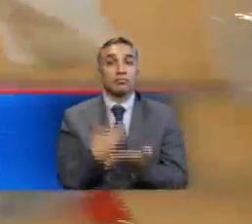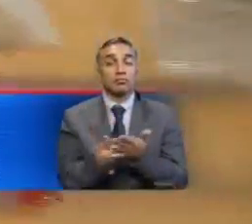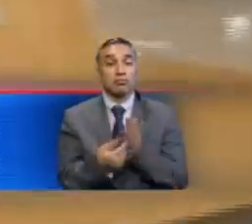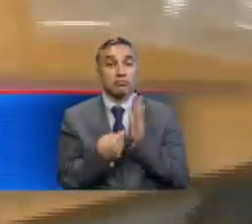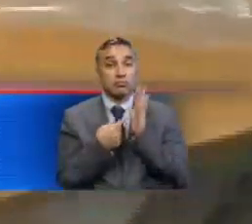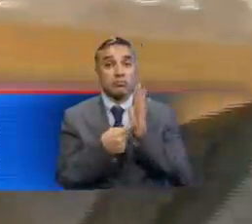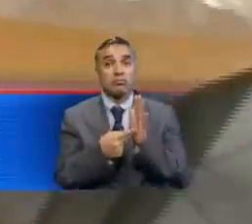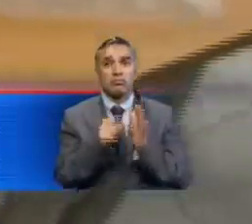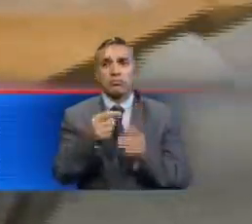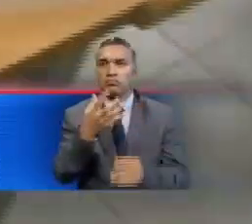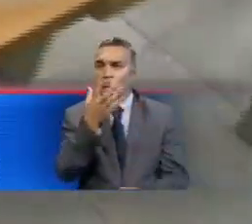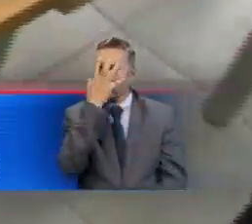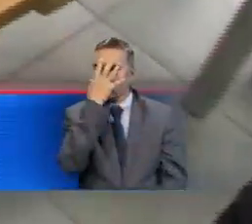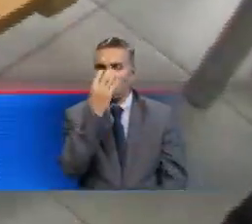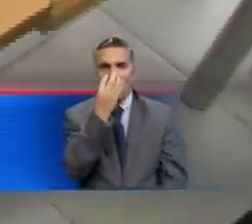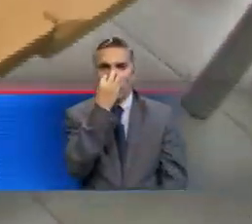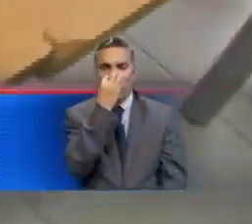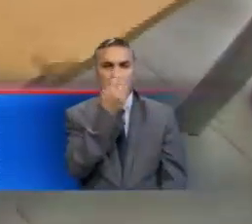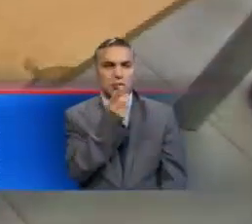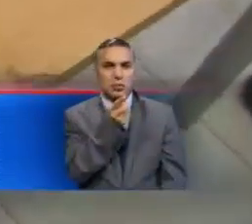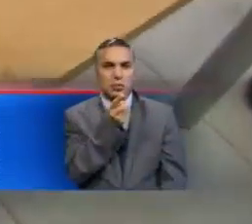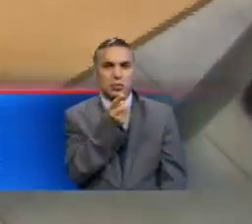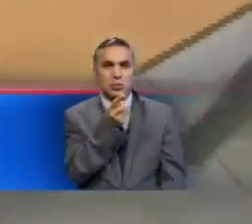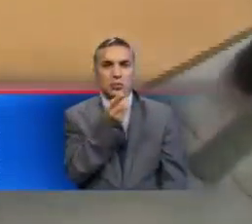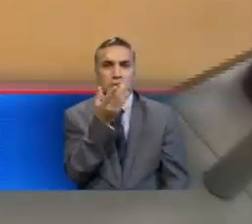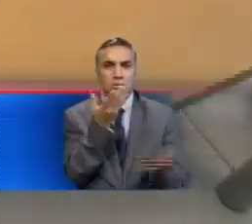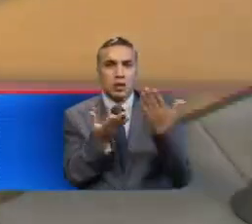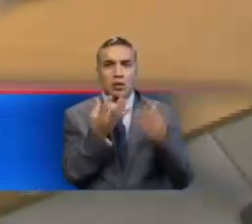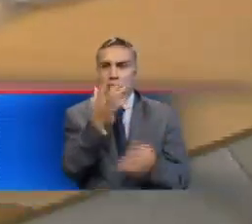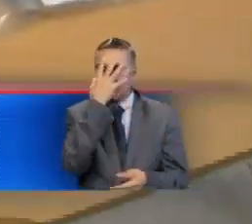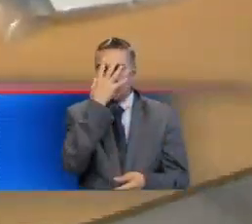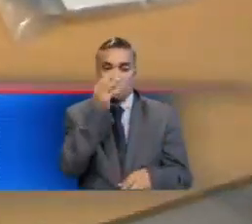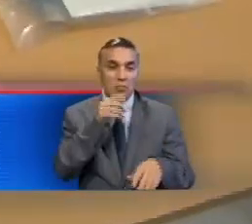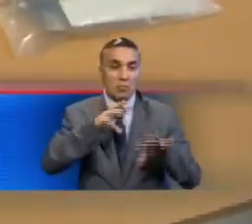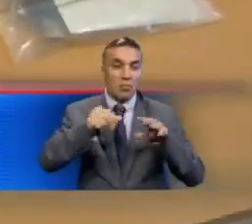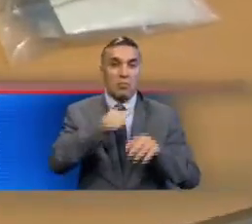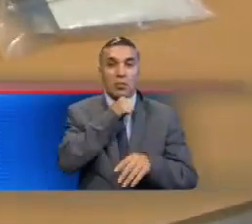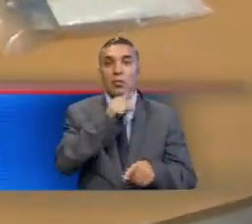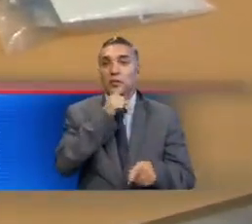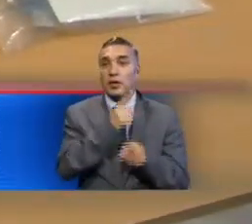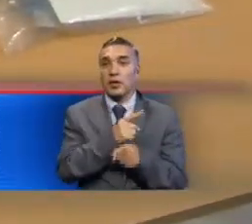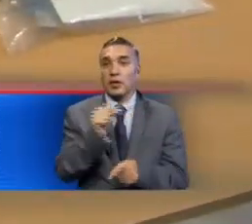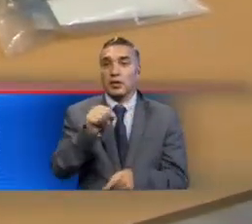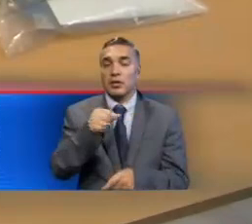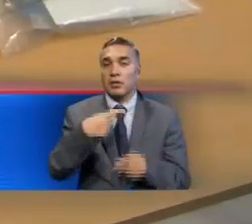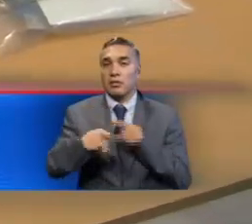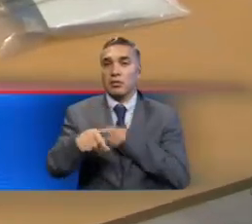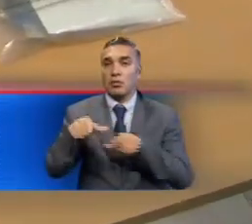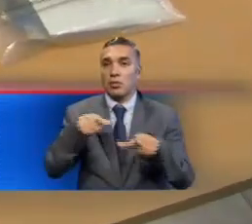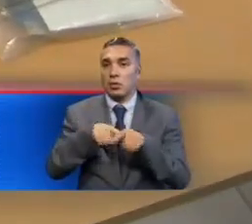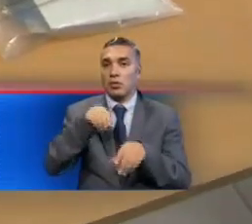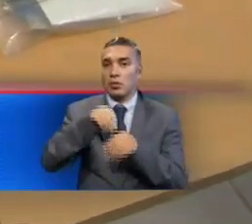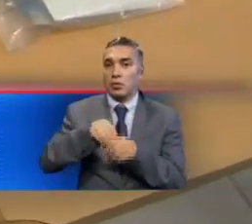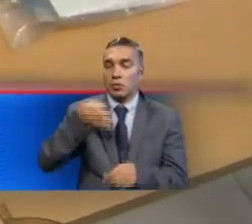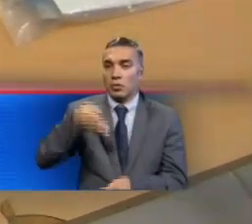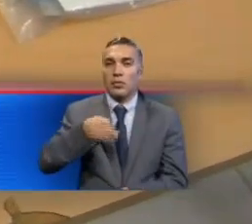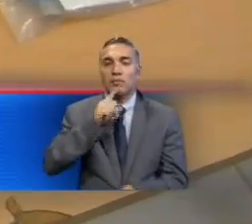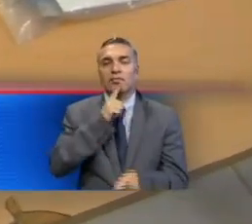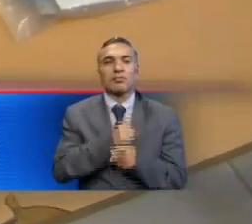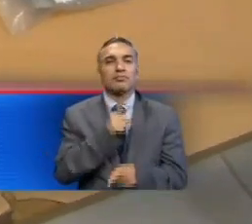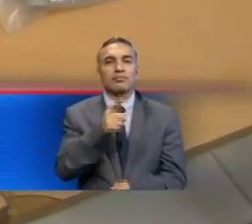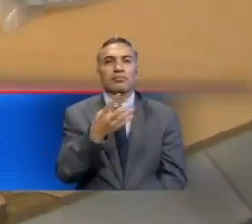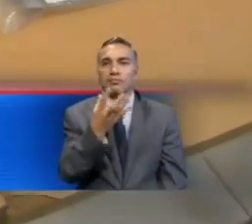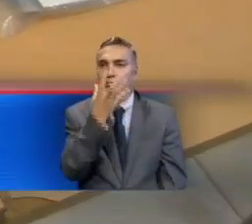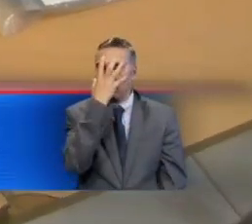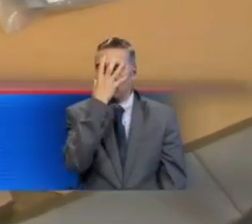una máscara de un payaso con la que presuntamente también amedrentaba mientras hacían los robos y asaltos en diferentes sectores del cantón. Sí, es una máscara que